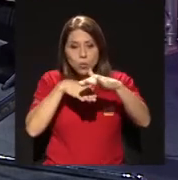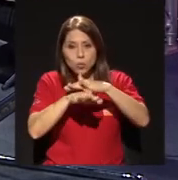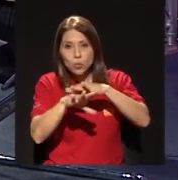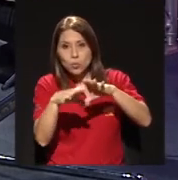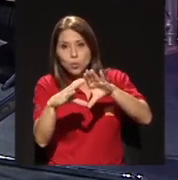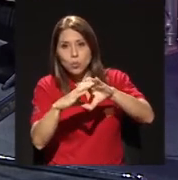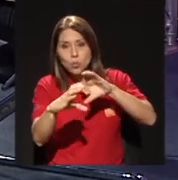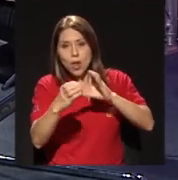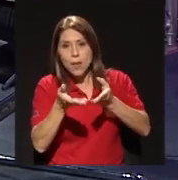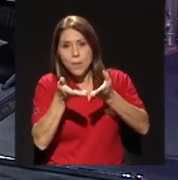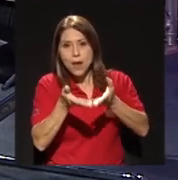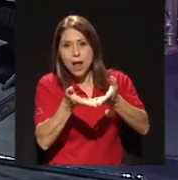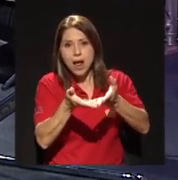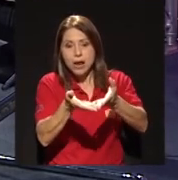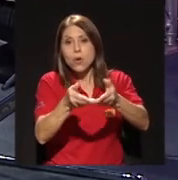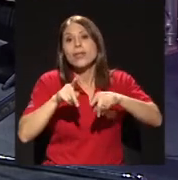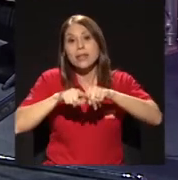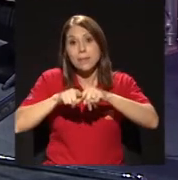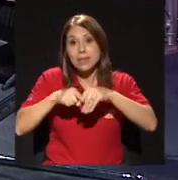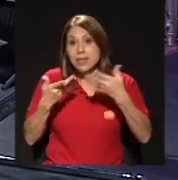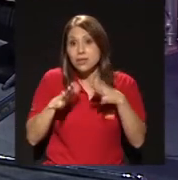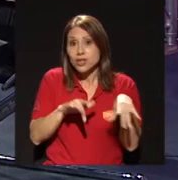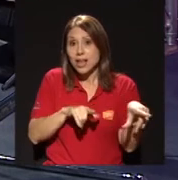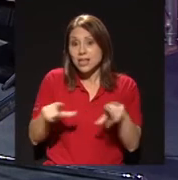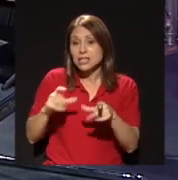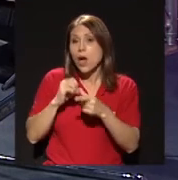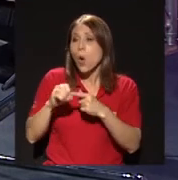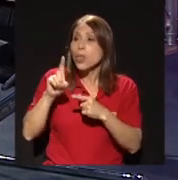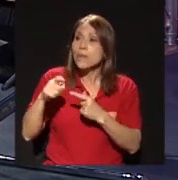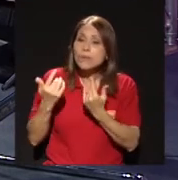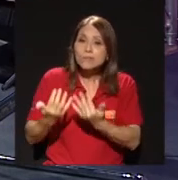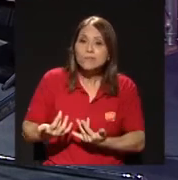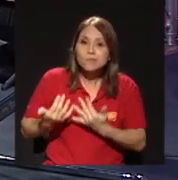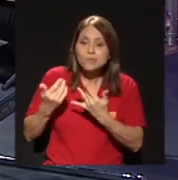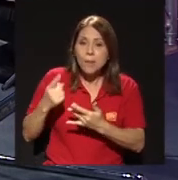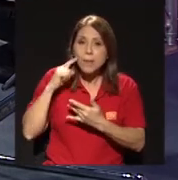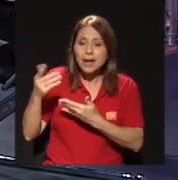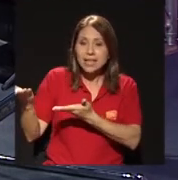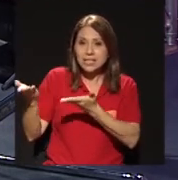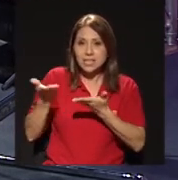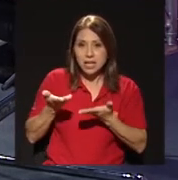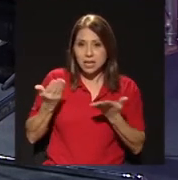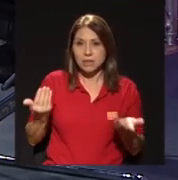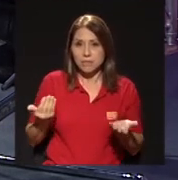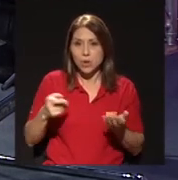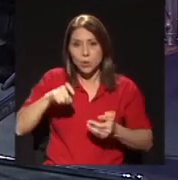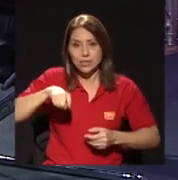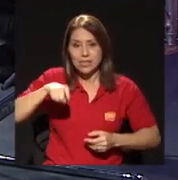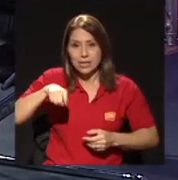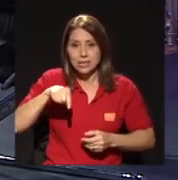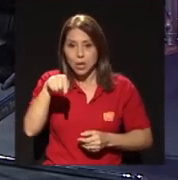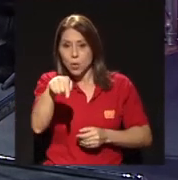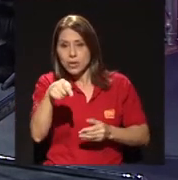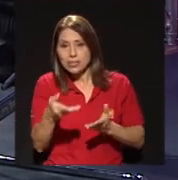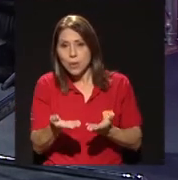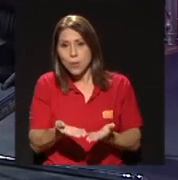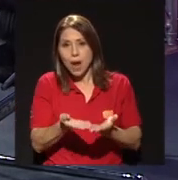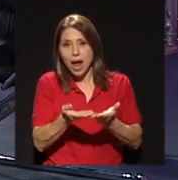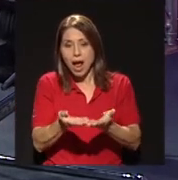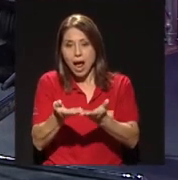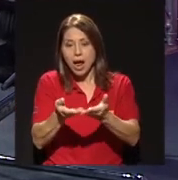o no está y si hay que darle espacios a que llegue la mercadería que se está ocupando en ese barco. Entonces los